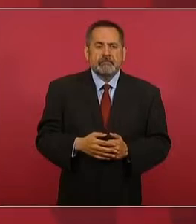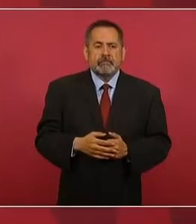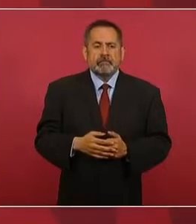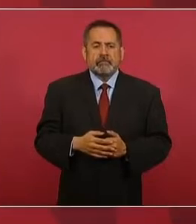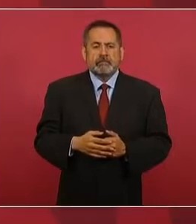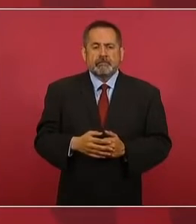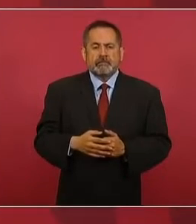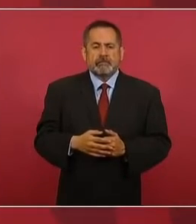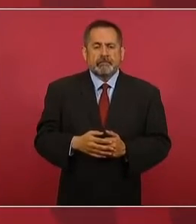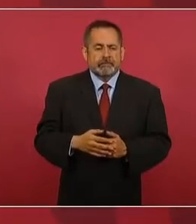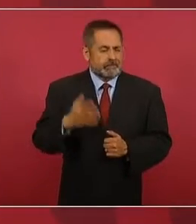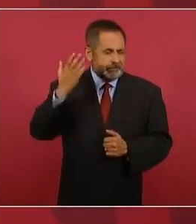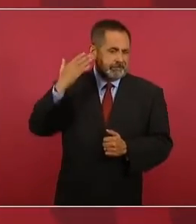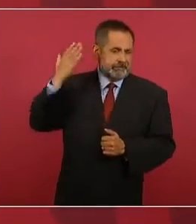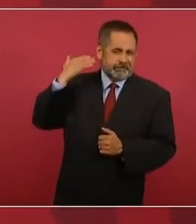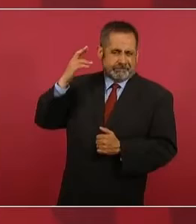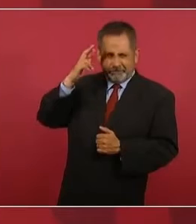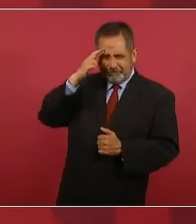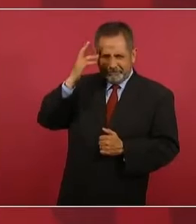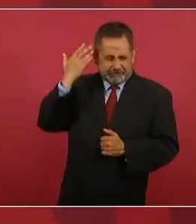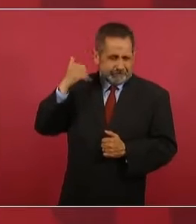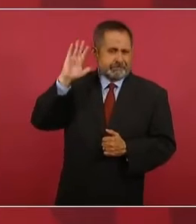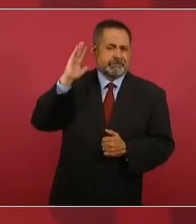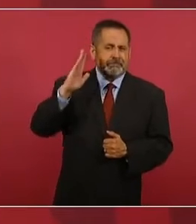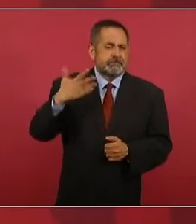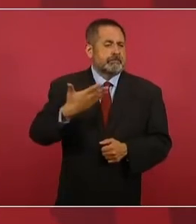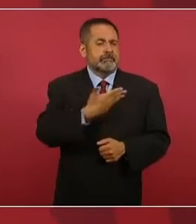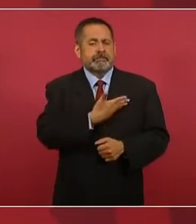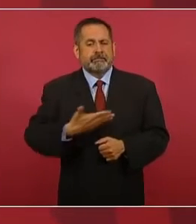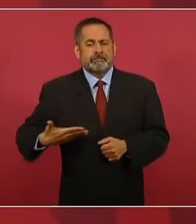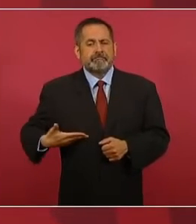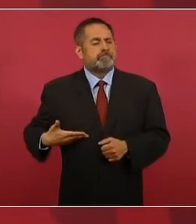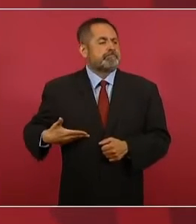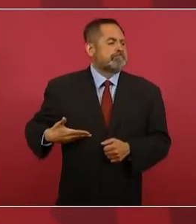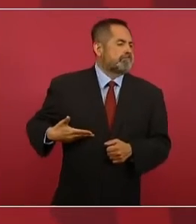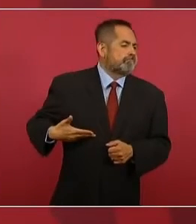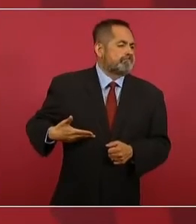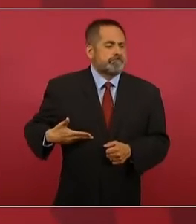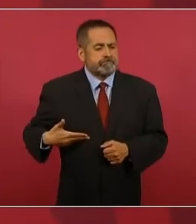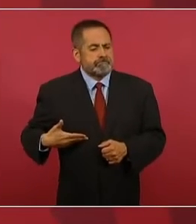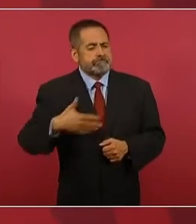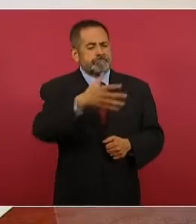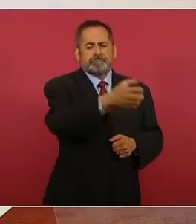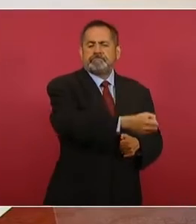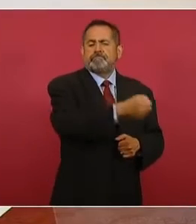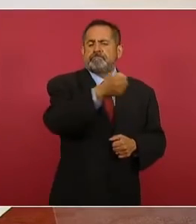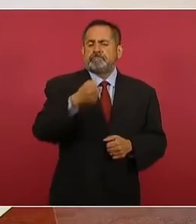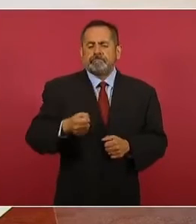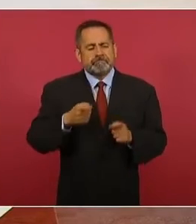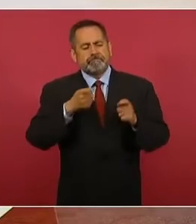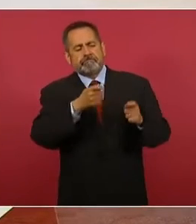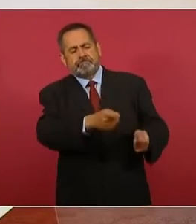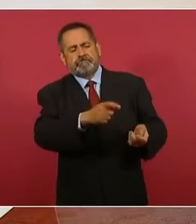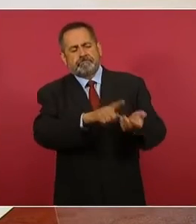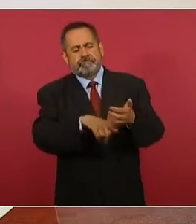que no era el presidente el que nombraba,